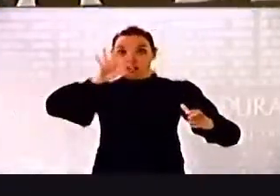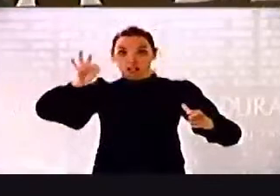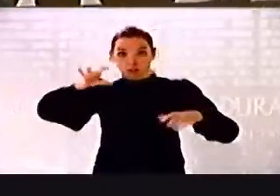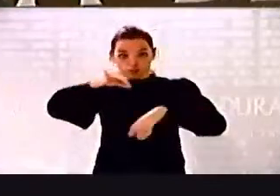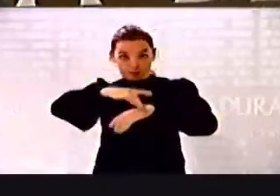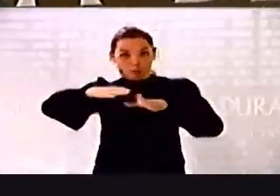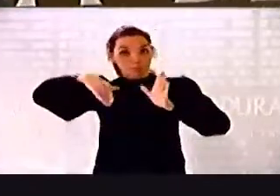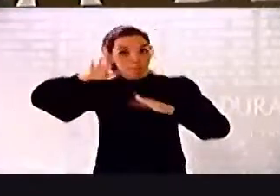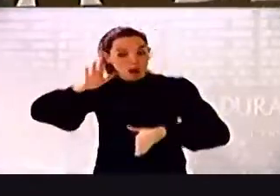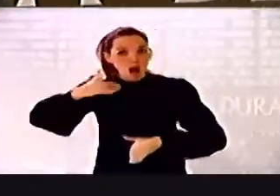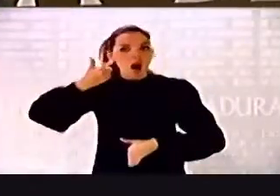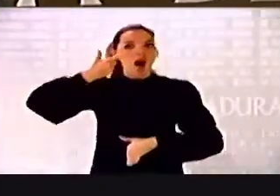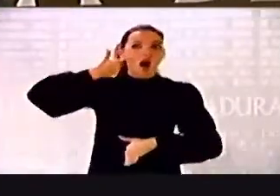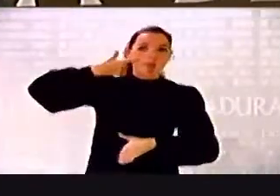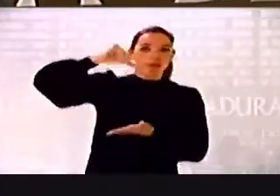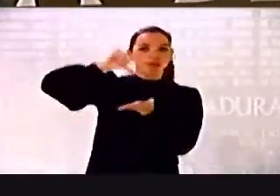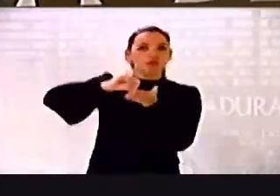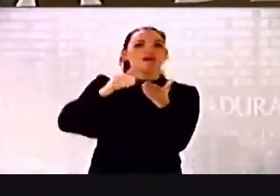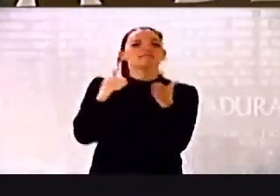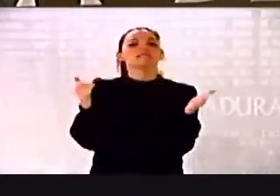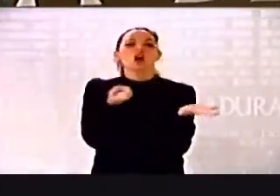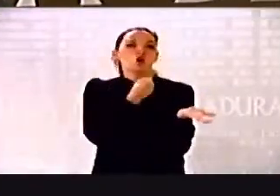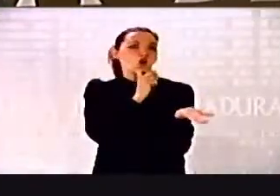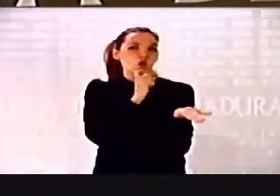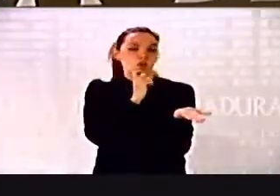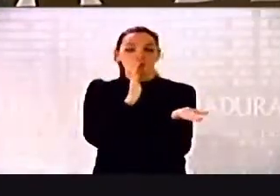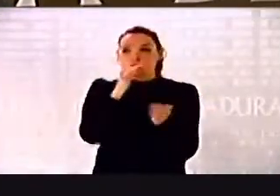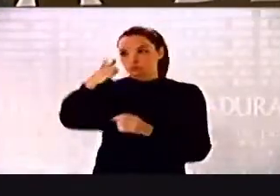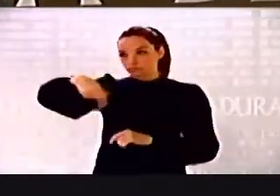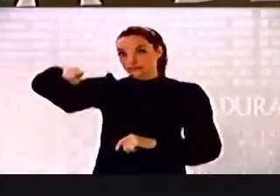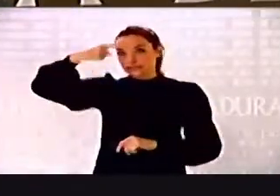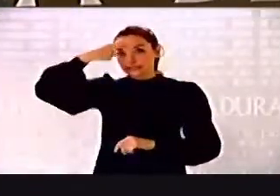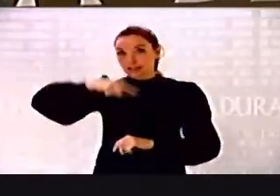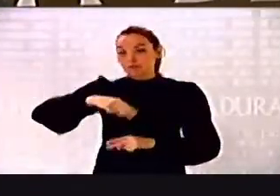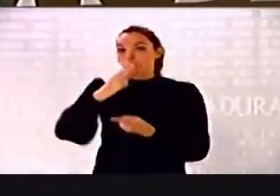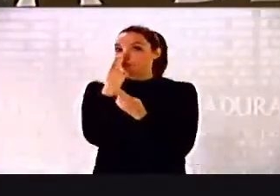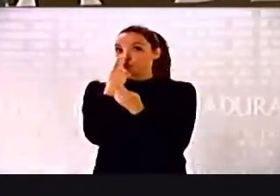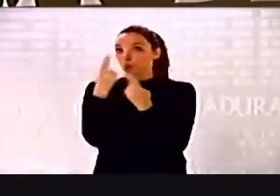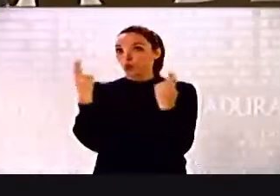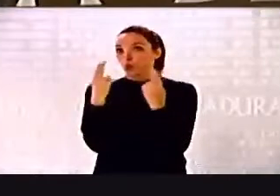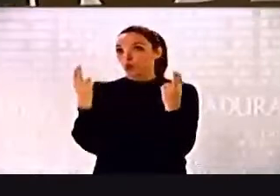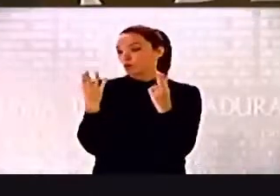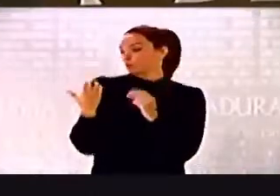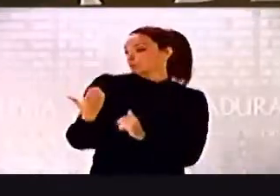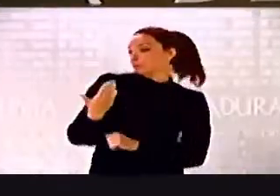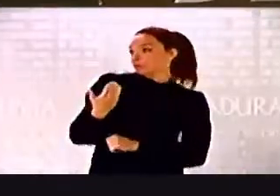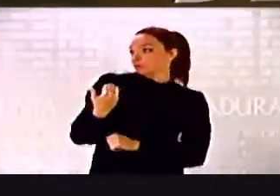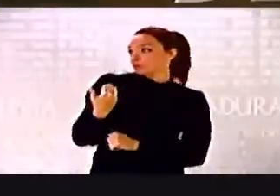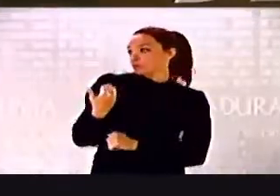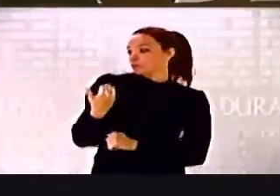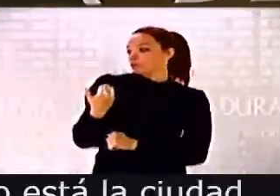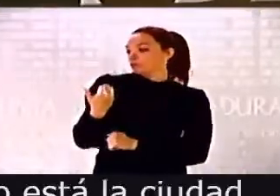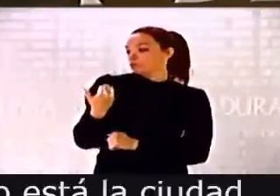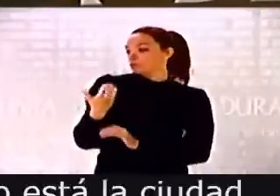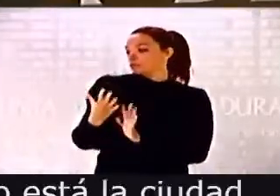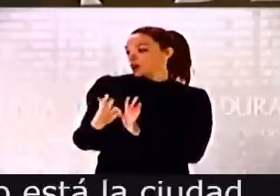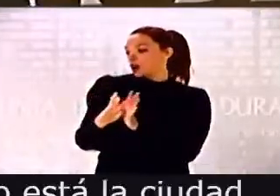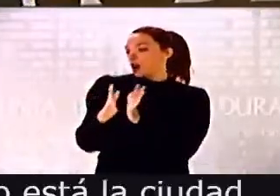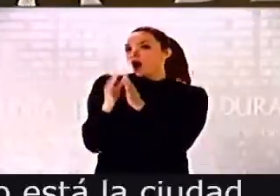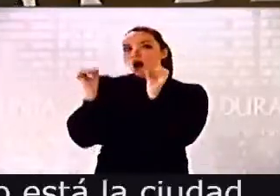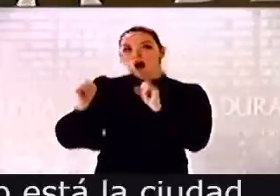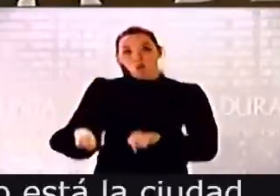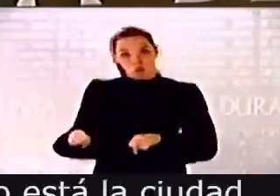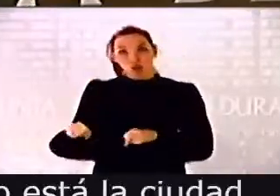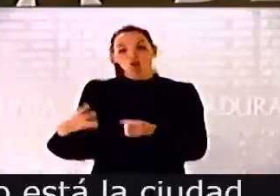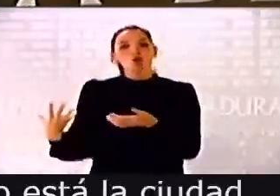ver cómo está la ciudad más grande, porque saben ustedes que se publicó un acuerdo coordinado de